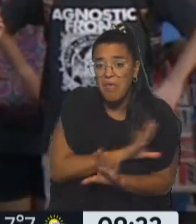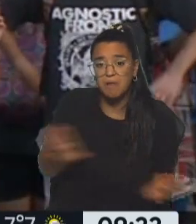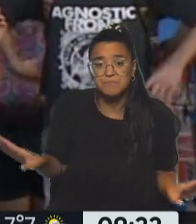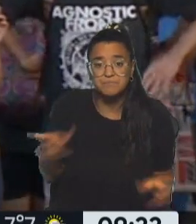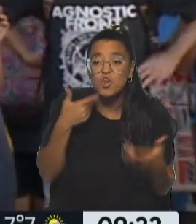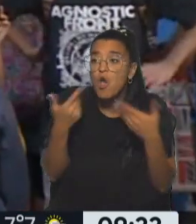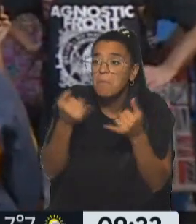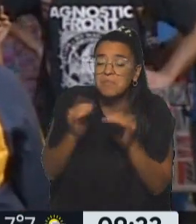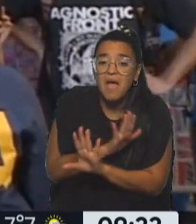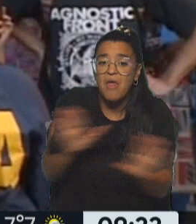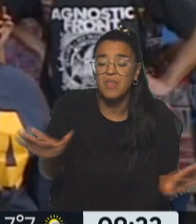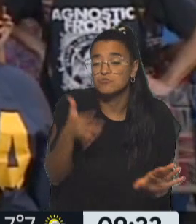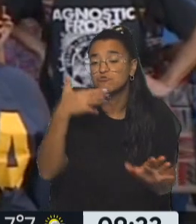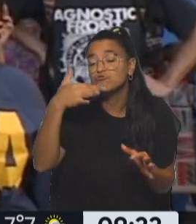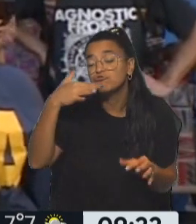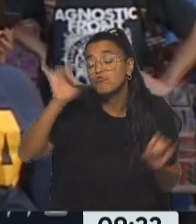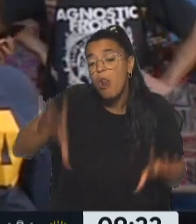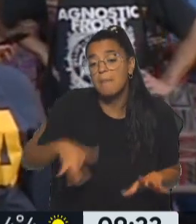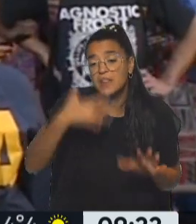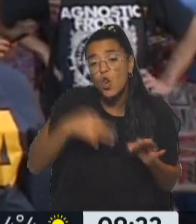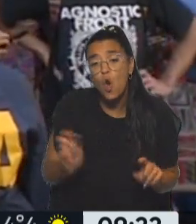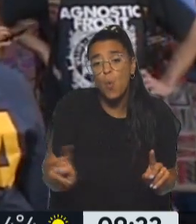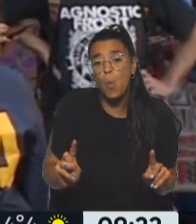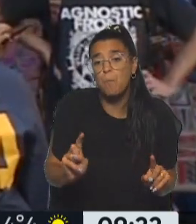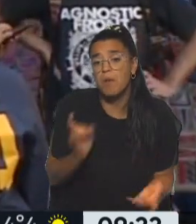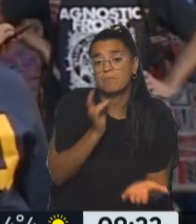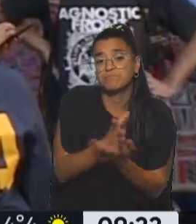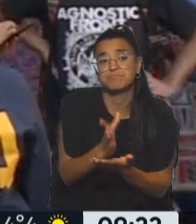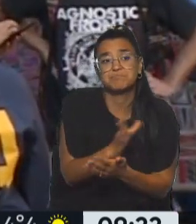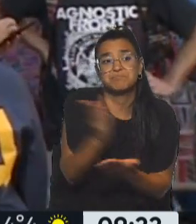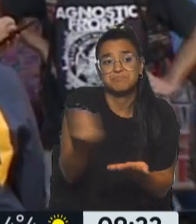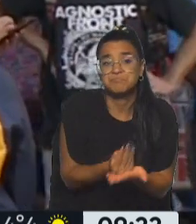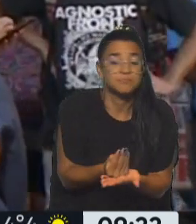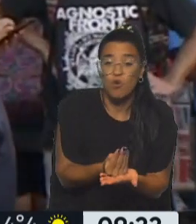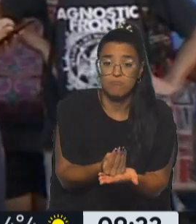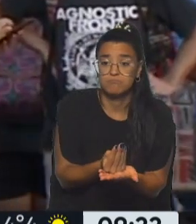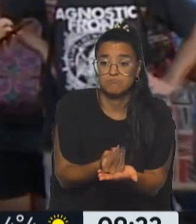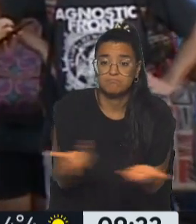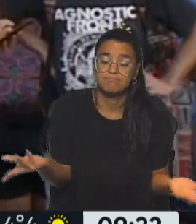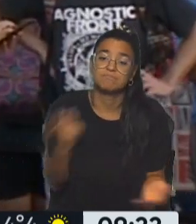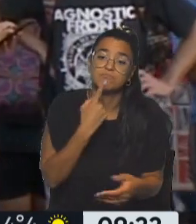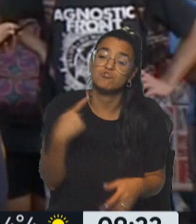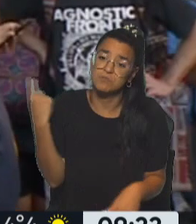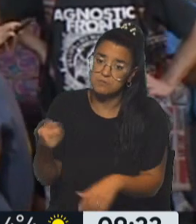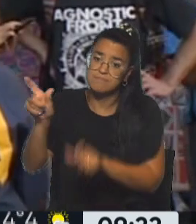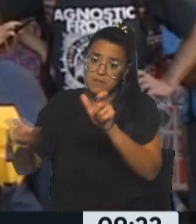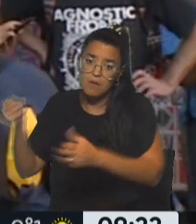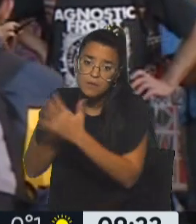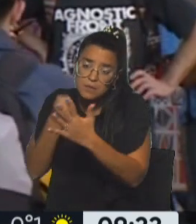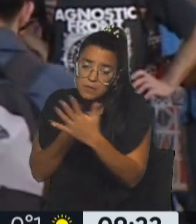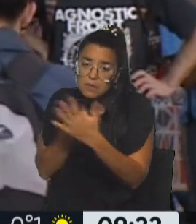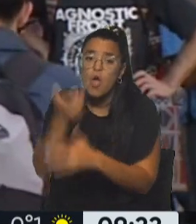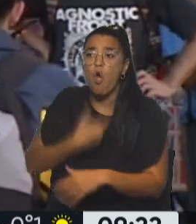ningún argumento. Simplemente incumple el fallo de la justicia de reincorporación de los trabajadores. Frente a eso, bueno, la exigencia de los trabajadores es que el gobierno